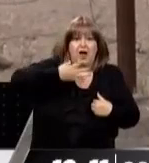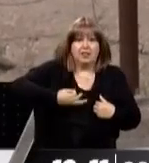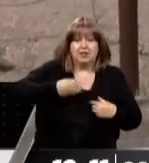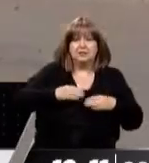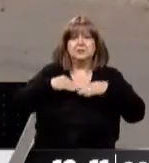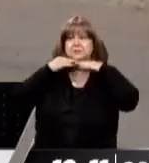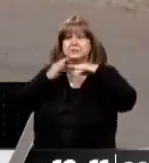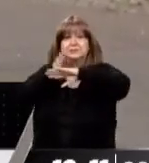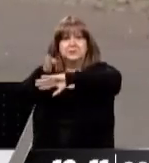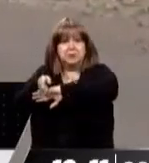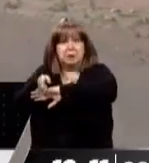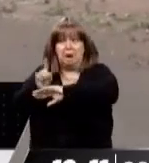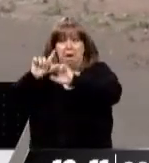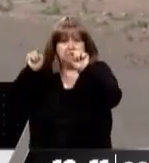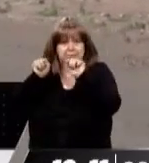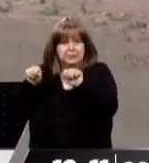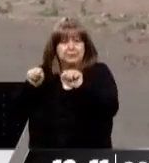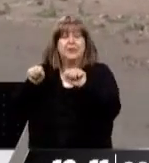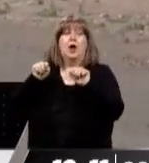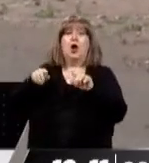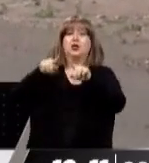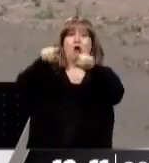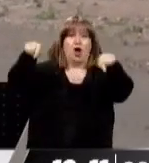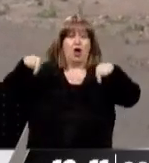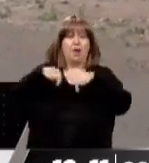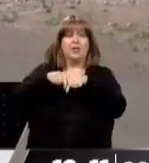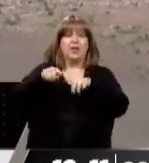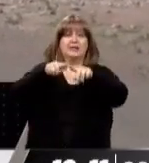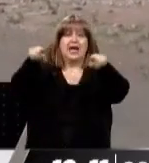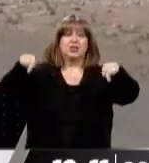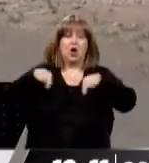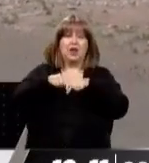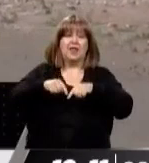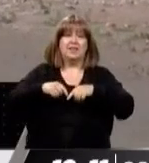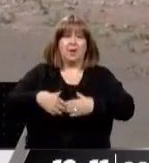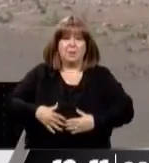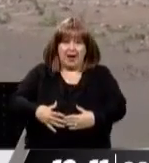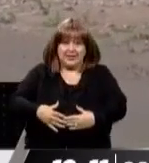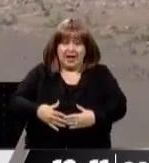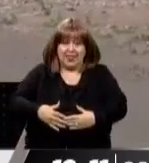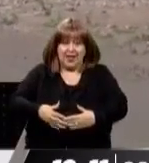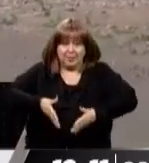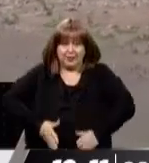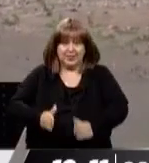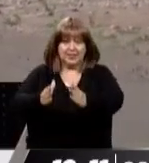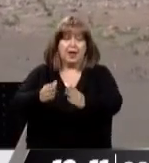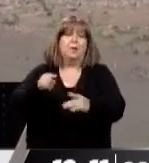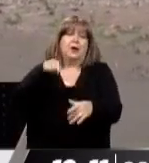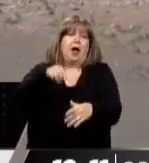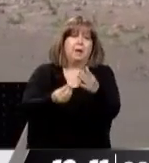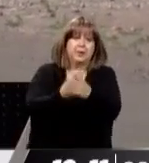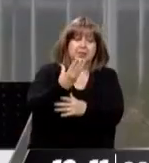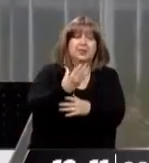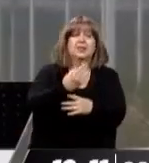significa eso. Por ejemplo, tiene un sector de maternidad, sí, que fue específicamente terminado en este último tiempo, porque lo que se inaugura es la parte de mujeres, por ejemplo, uh-huh,